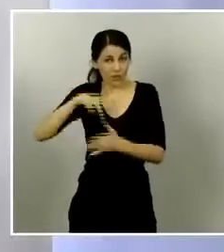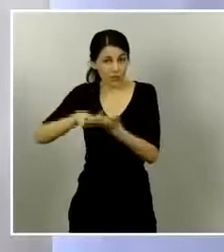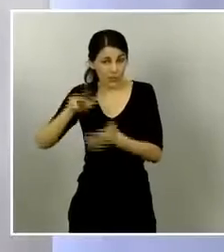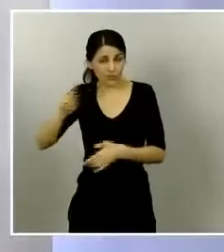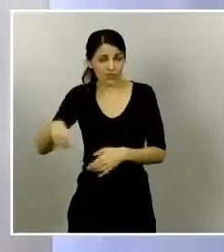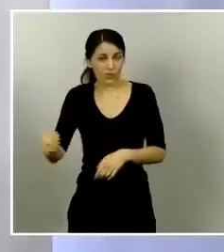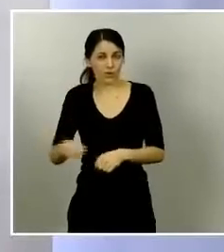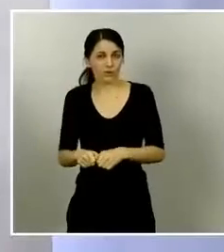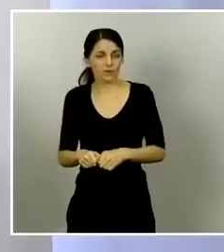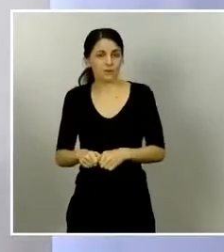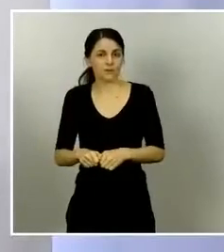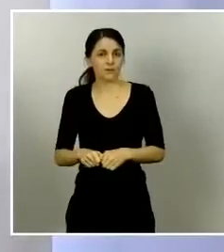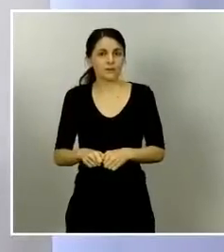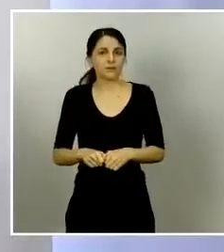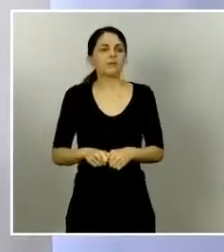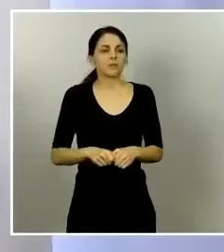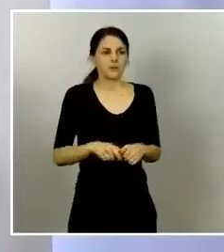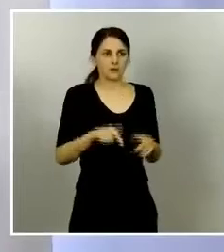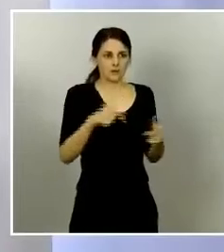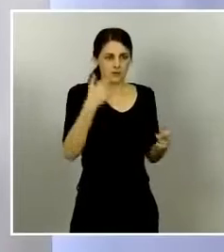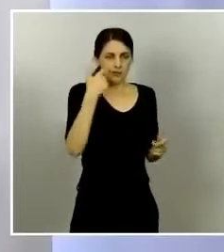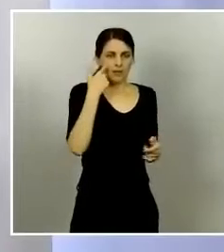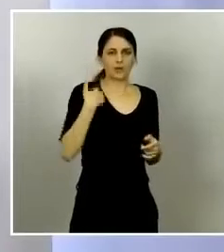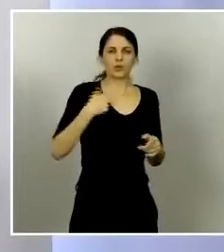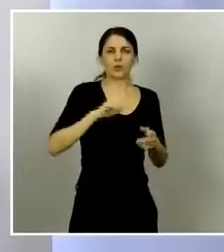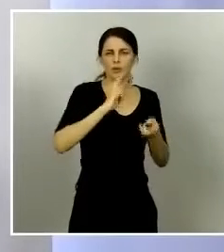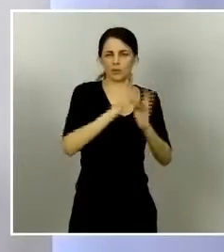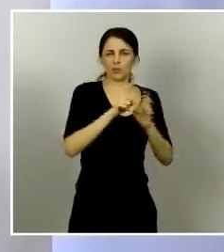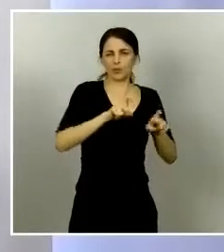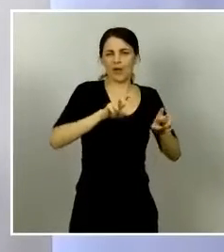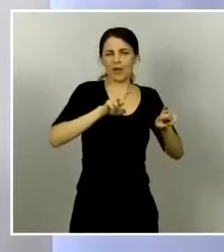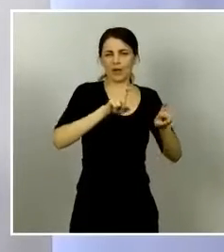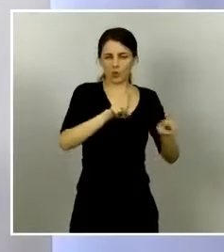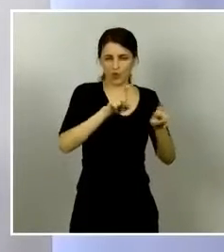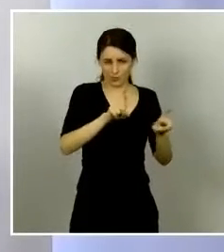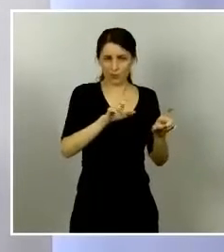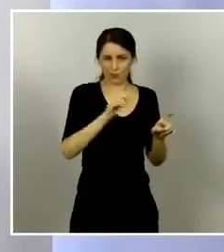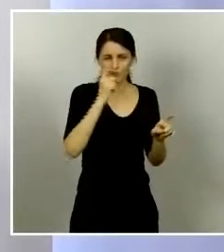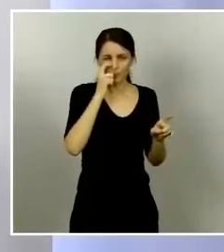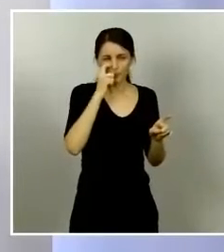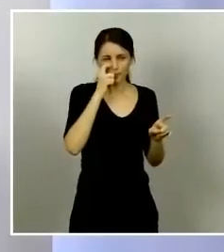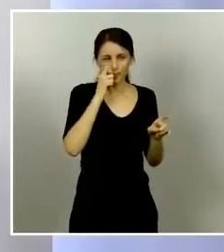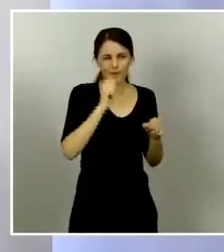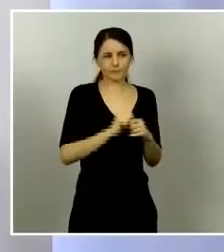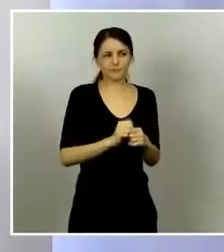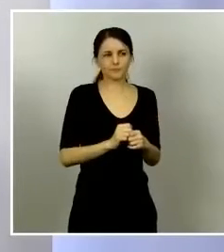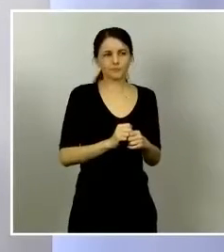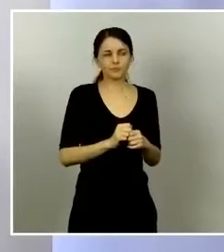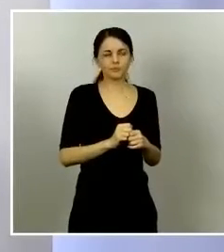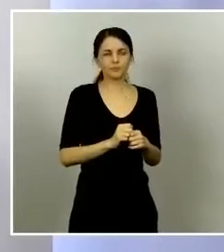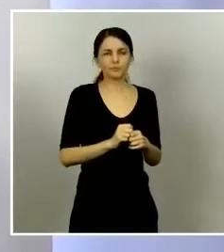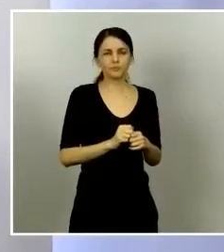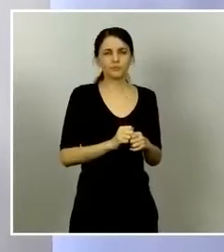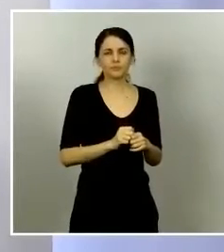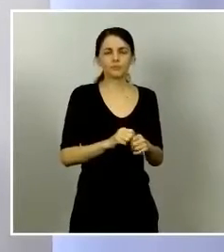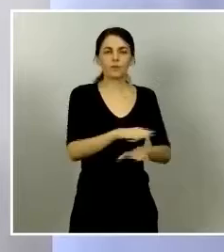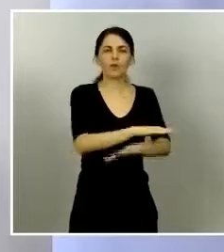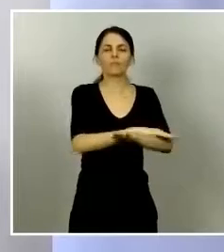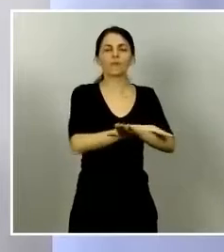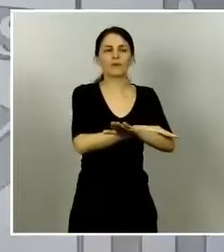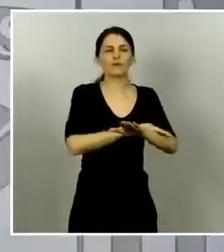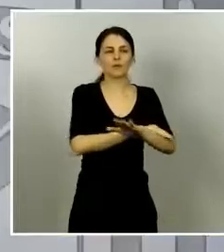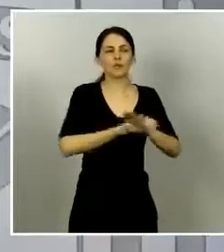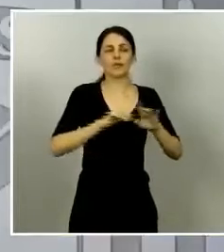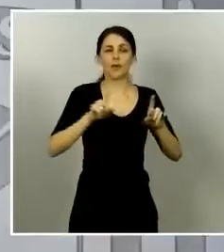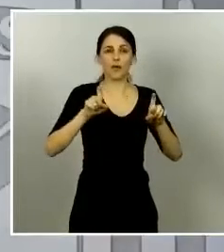de personas. Muchísimas gracias. Si le parece, Ana María, le respondo yo a la que tiene que ver con la educación, en el sentido de